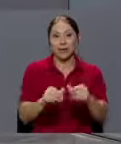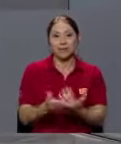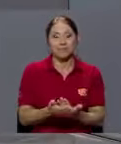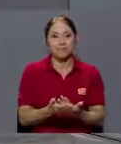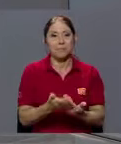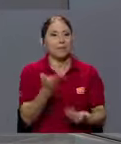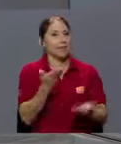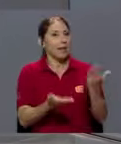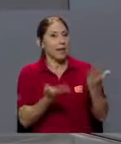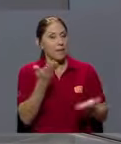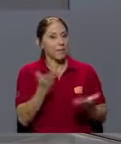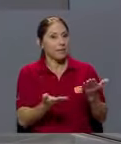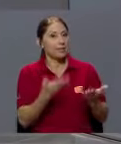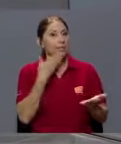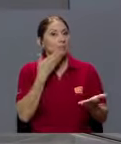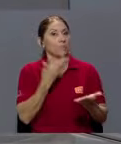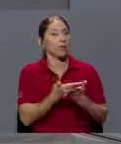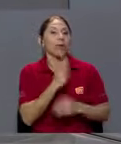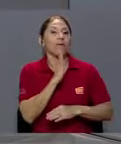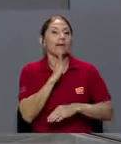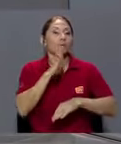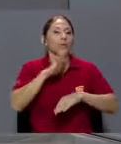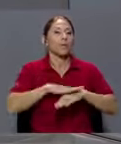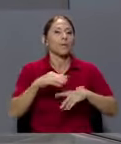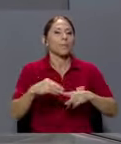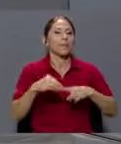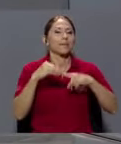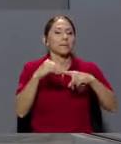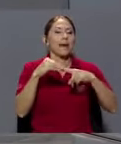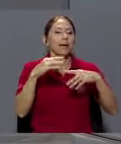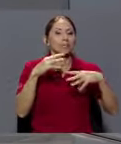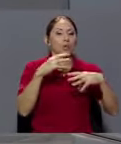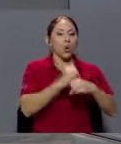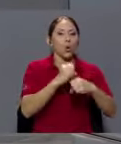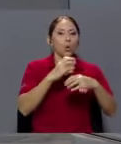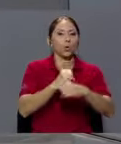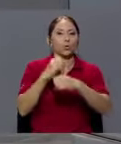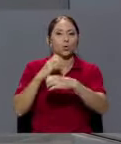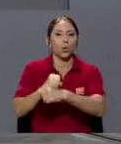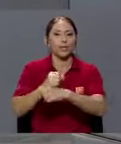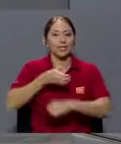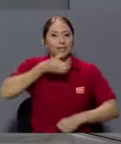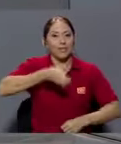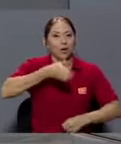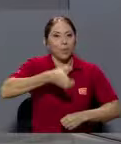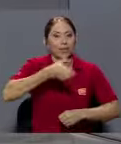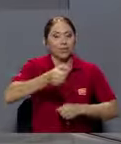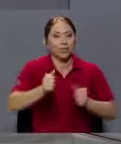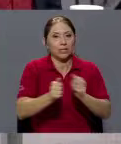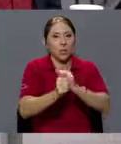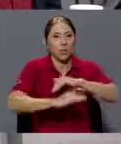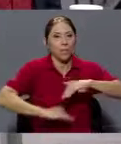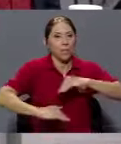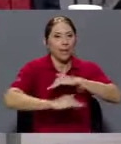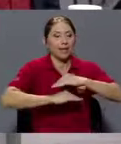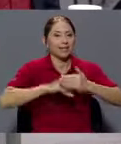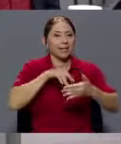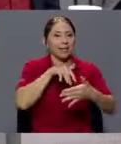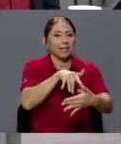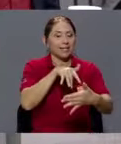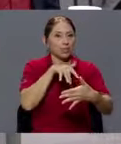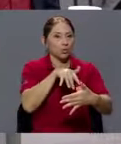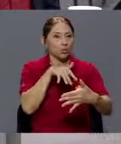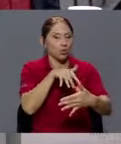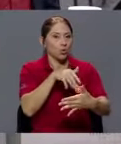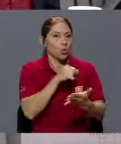vez convendría retomar las principales conclusiones y recomendaciones que ustedes han hecho con base en este estudio, o